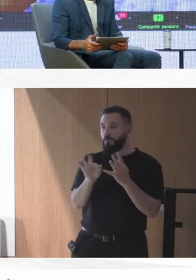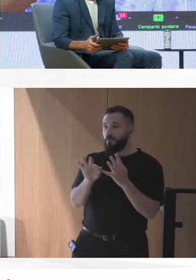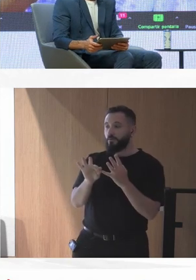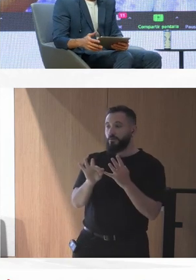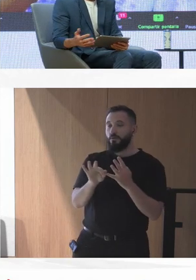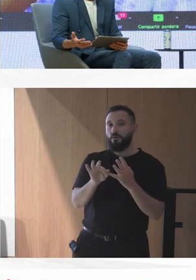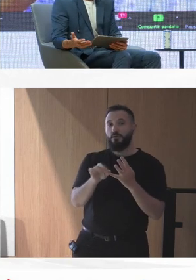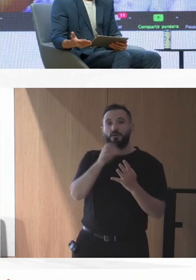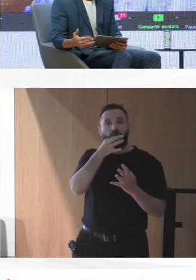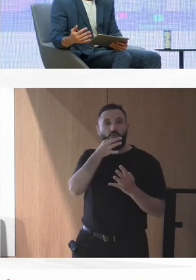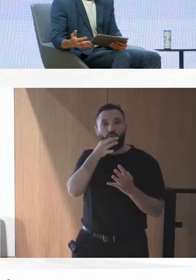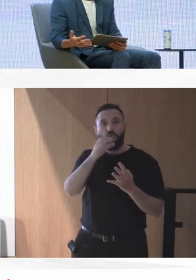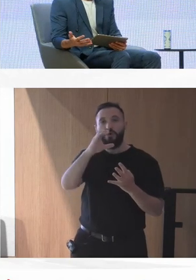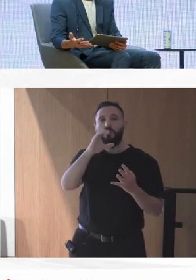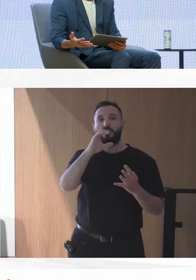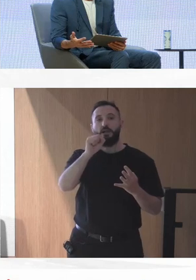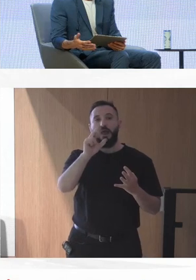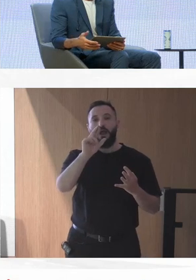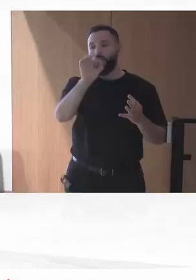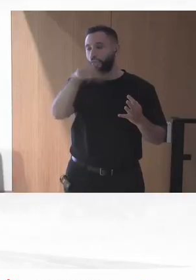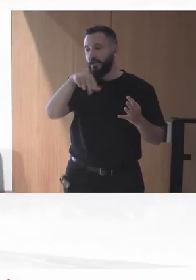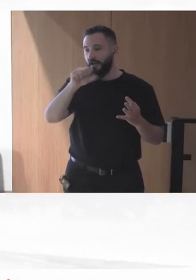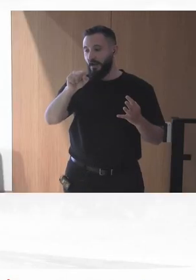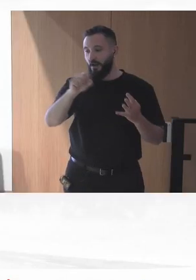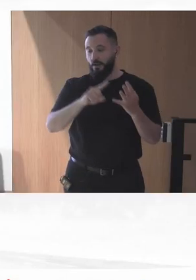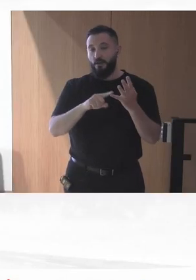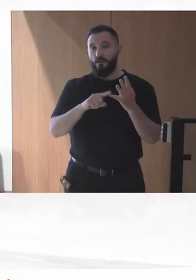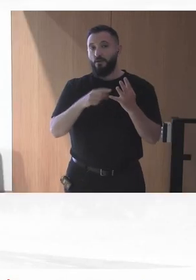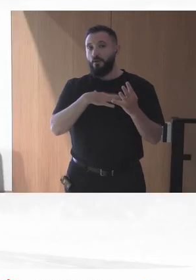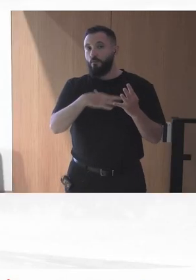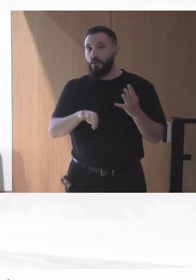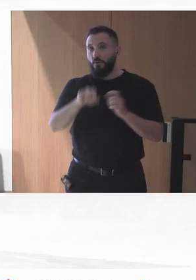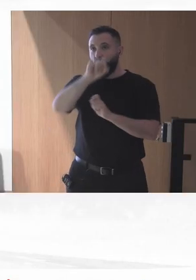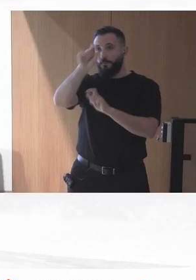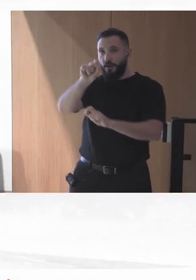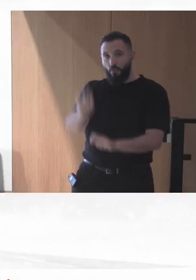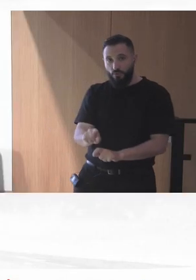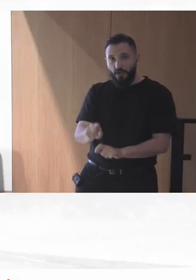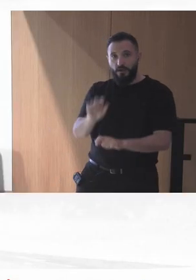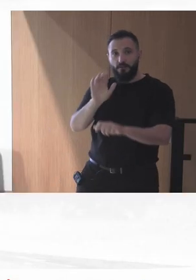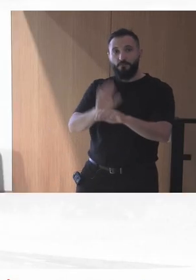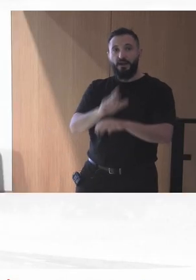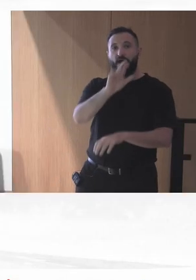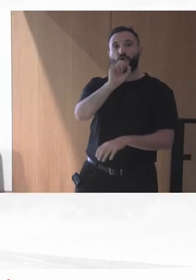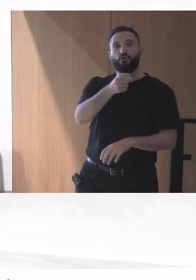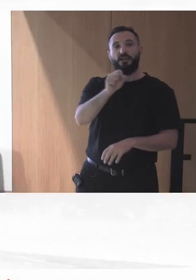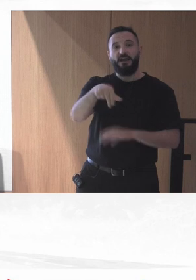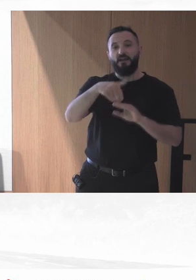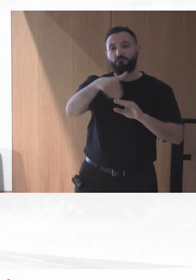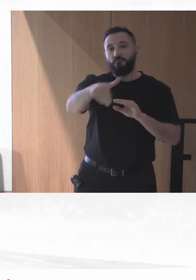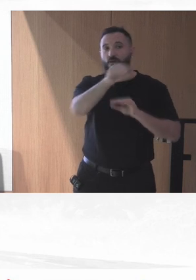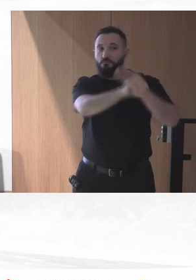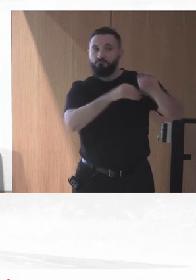a nuestra siguiente oradora, que es Carolina, y a lo mejor tendremos preguntas para Roxana más adelante y para